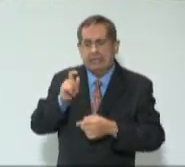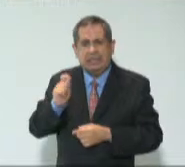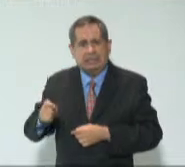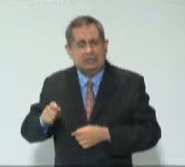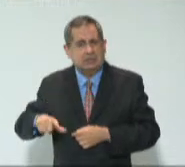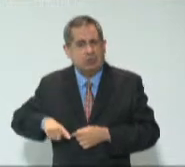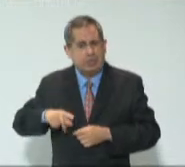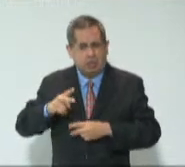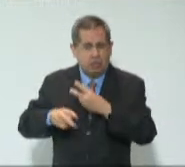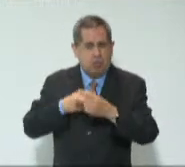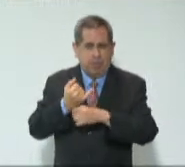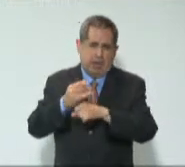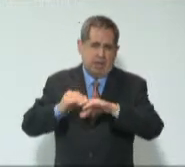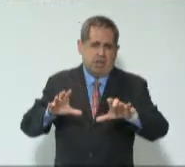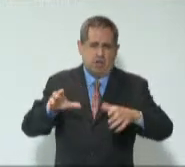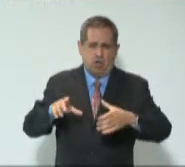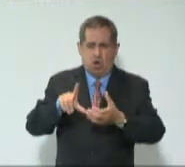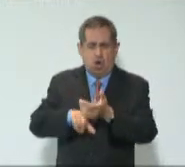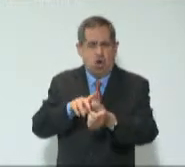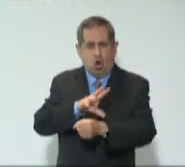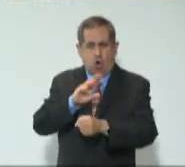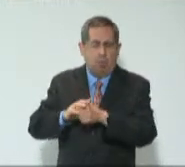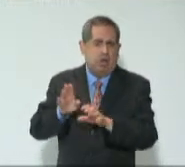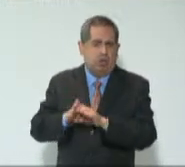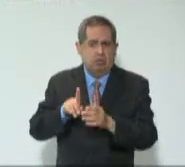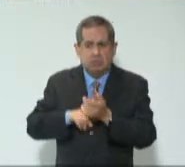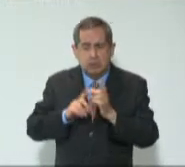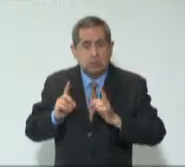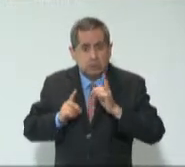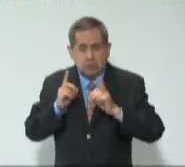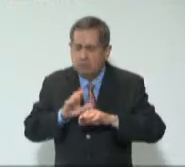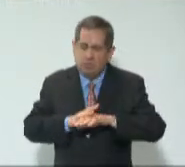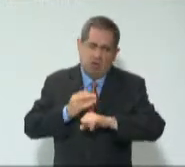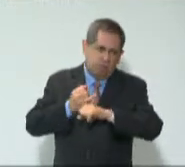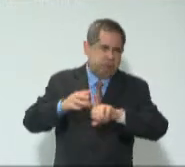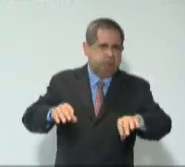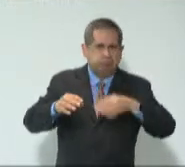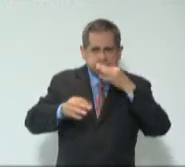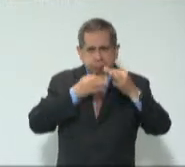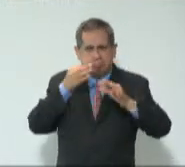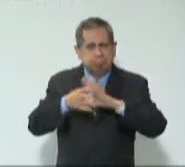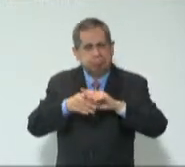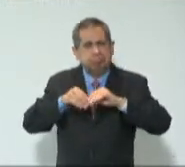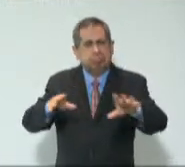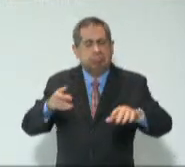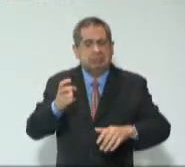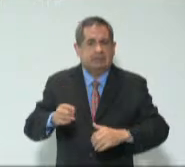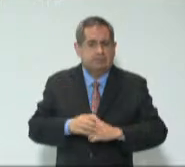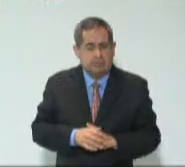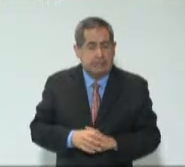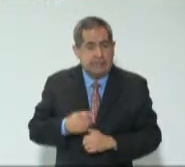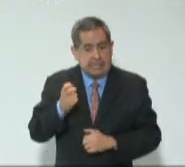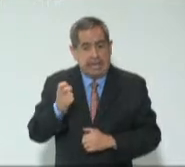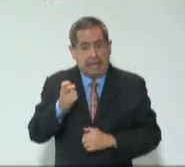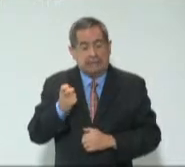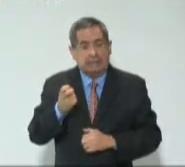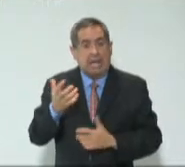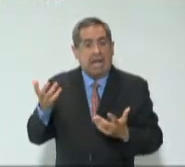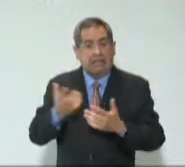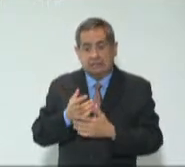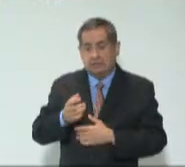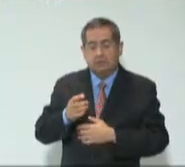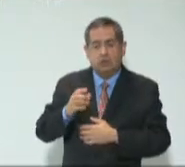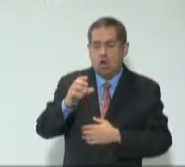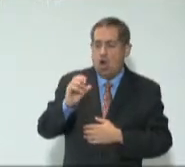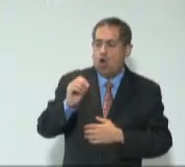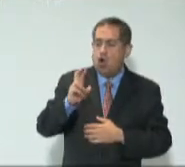público en un contexto de incertidumbre como lo es siempre una una pandemia así fue como se creó la página